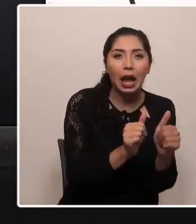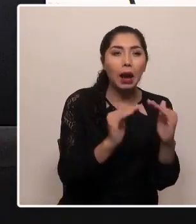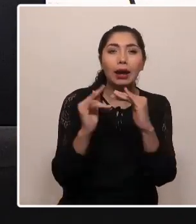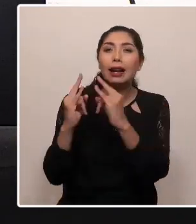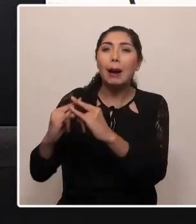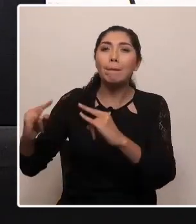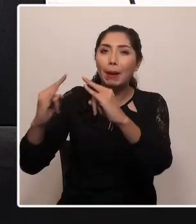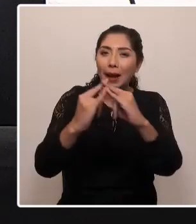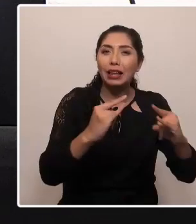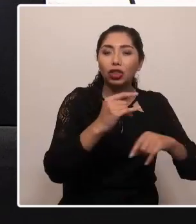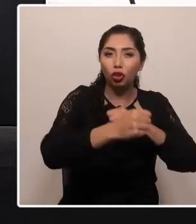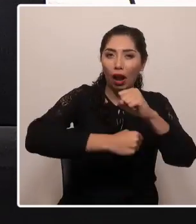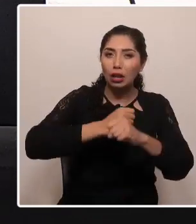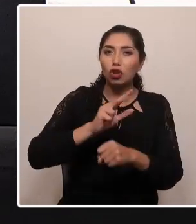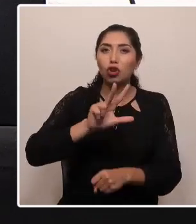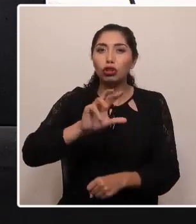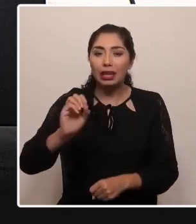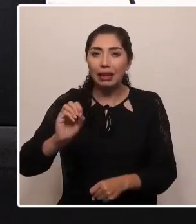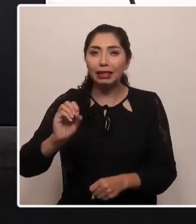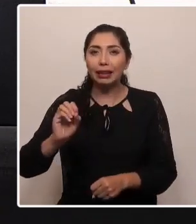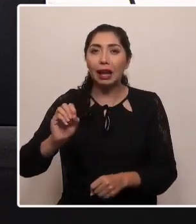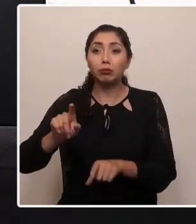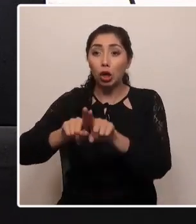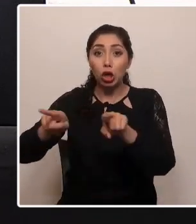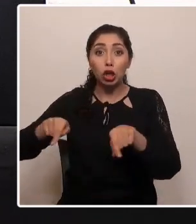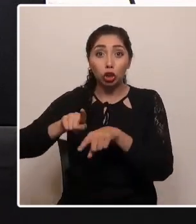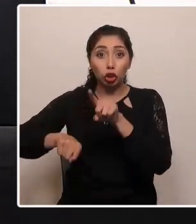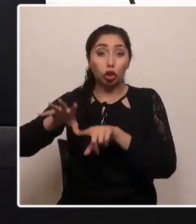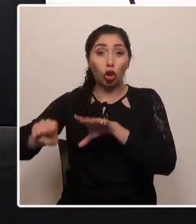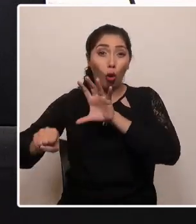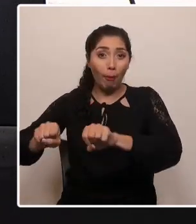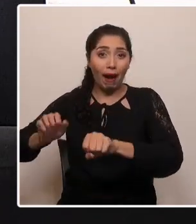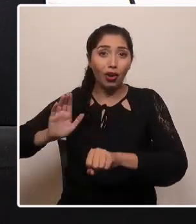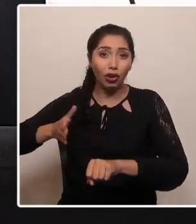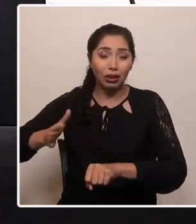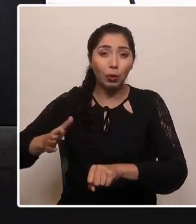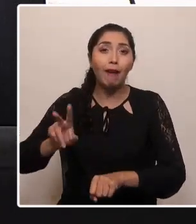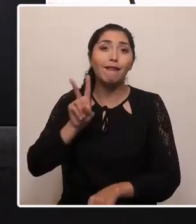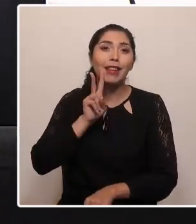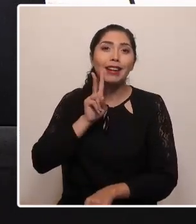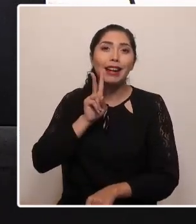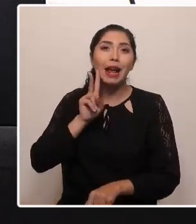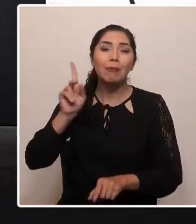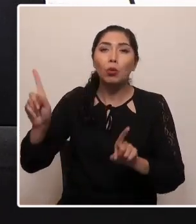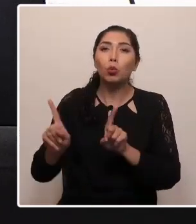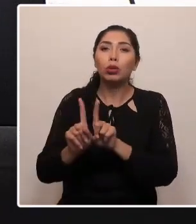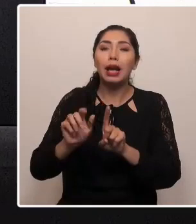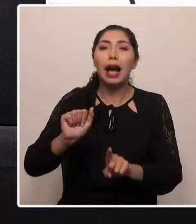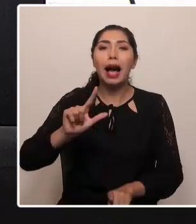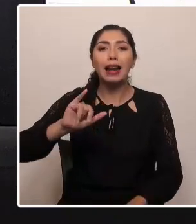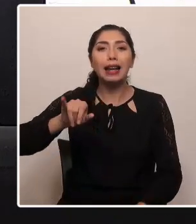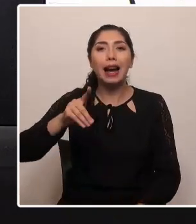de los 80, en las tomas que aún continúan. De hecho, el viernes me junté con Alejandra, Jenny y Marcela